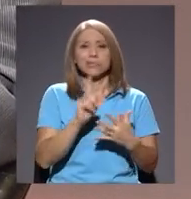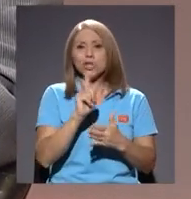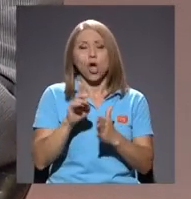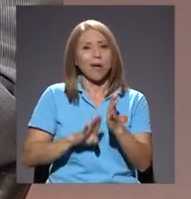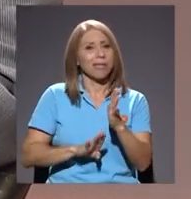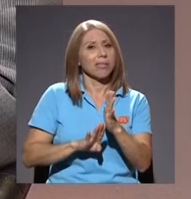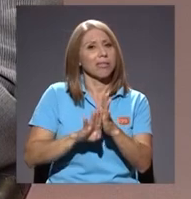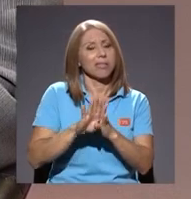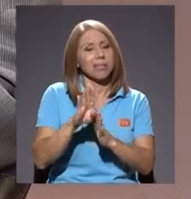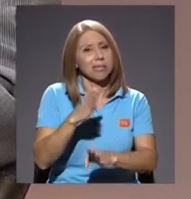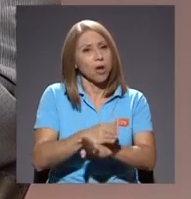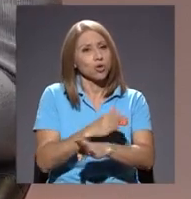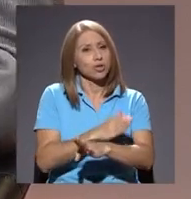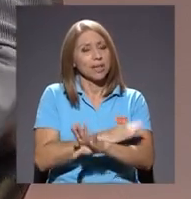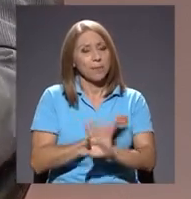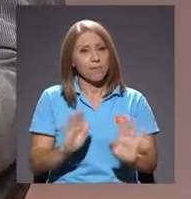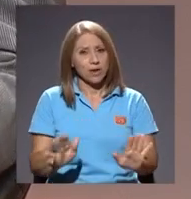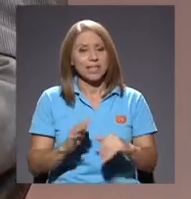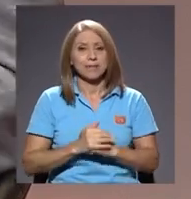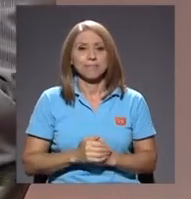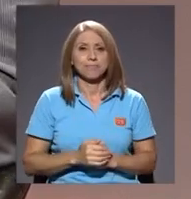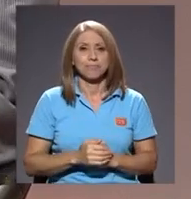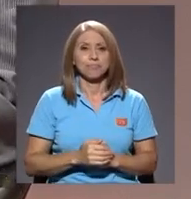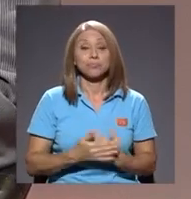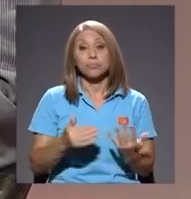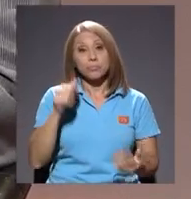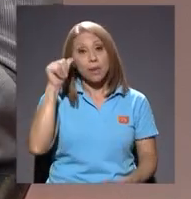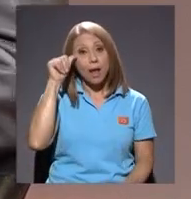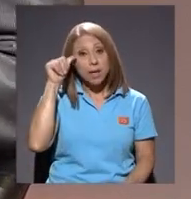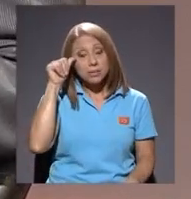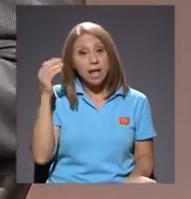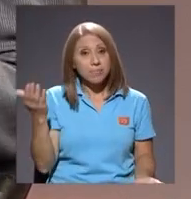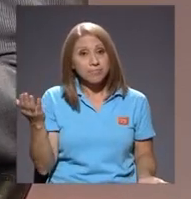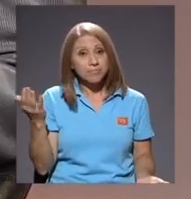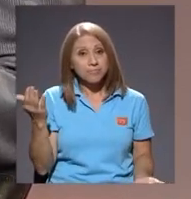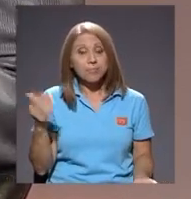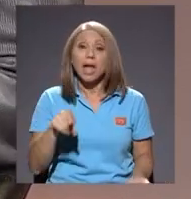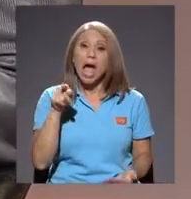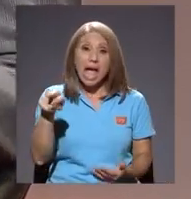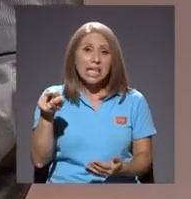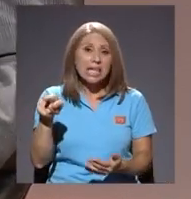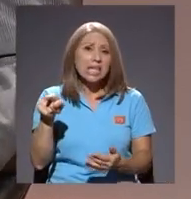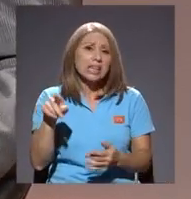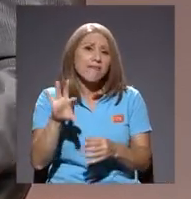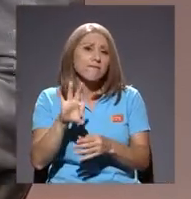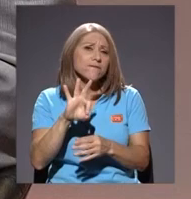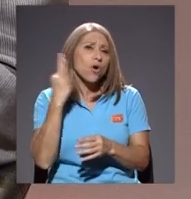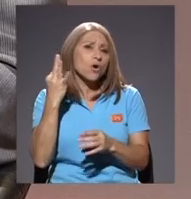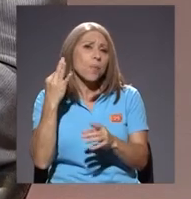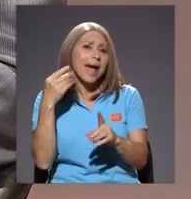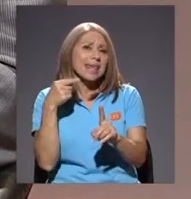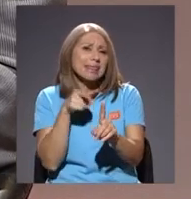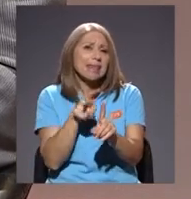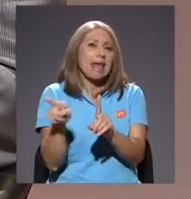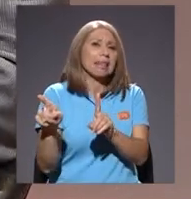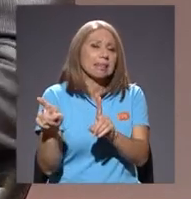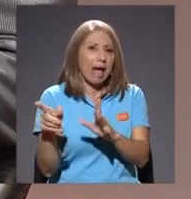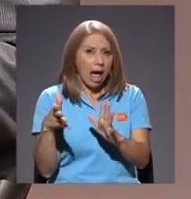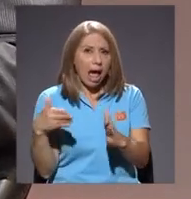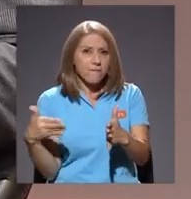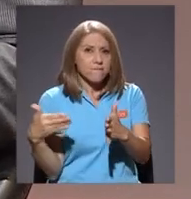más fuerte lo que toca hacia que ahí nos afecta indirectamente porque sigue siendo una economía